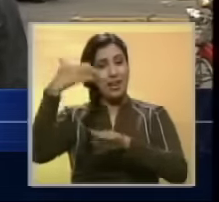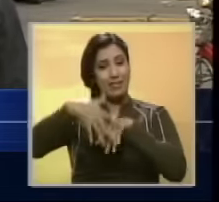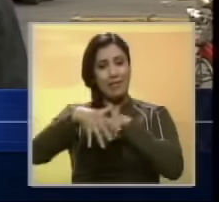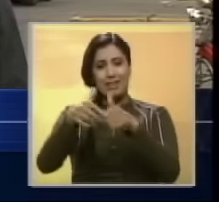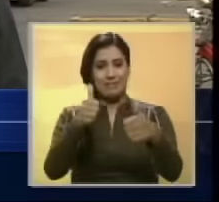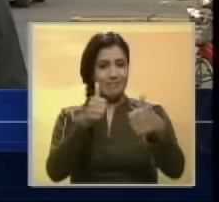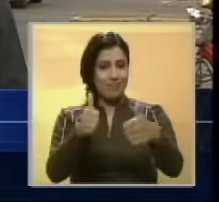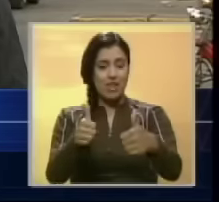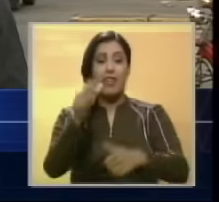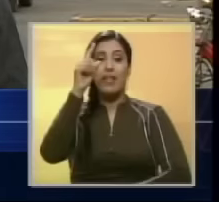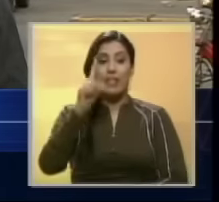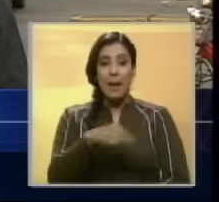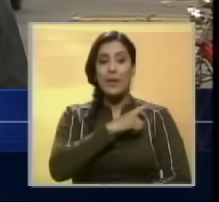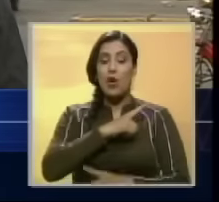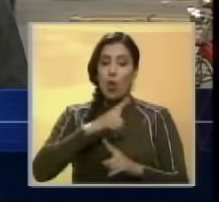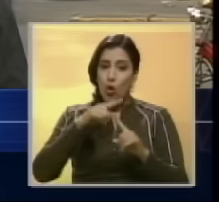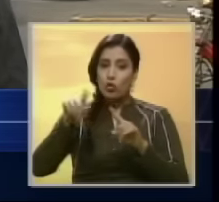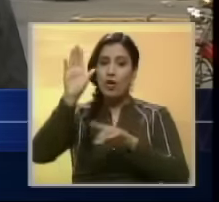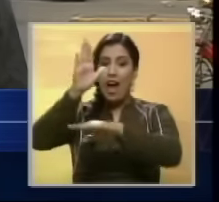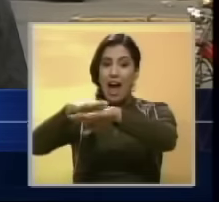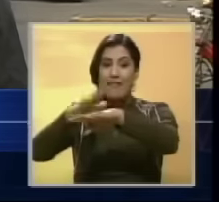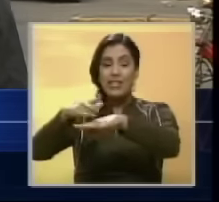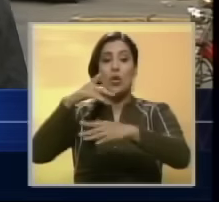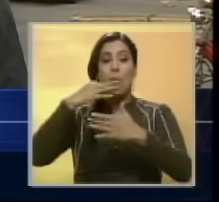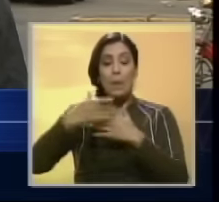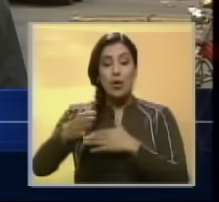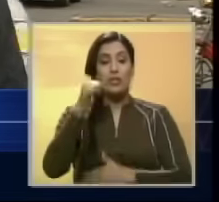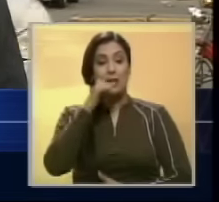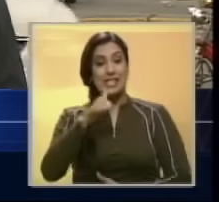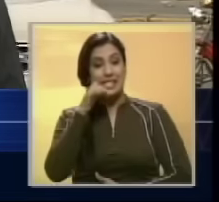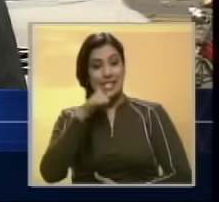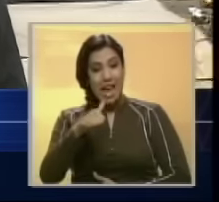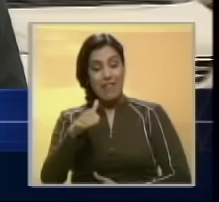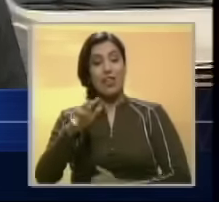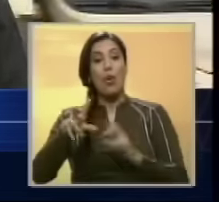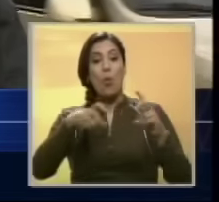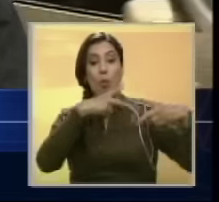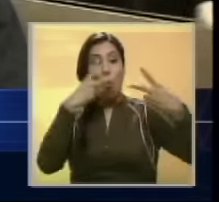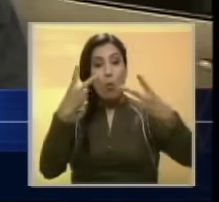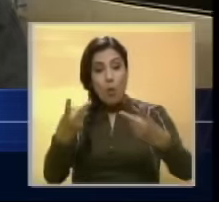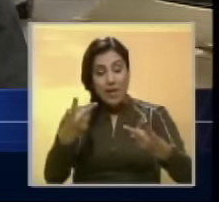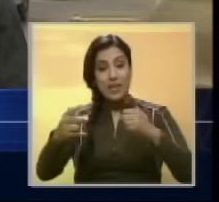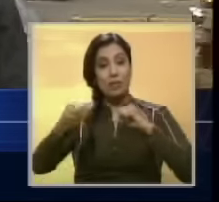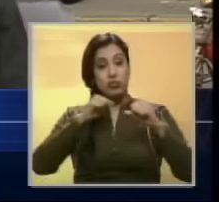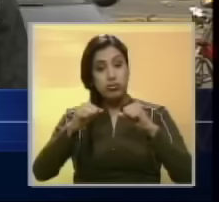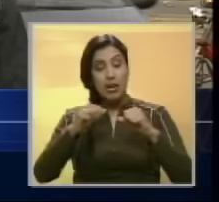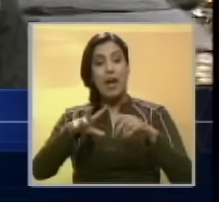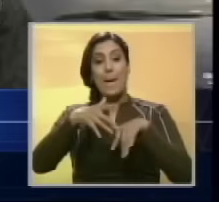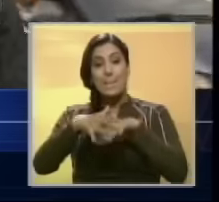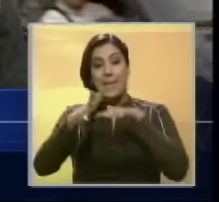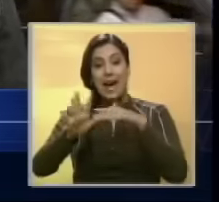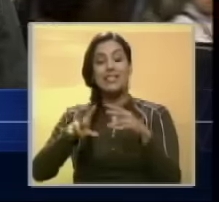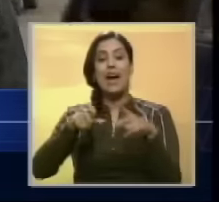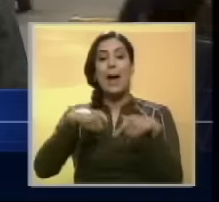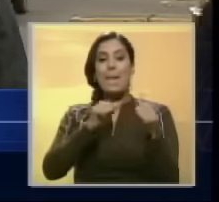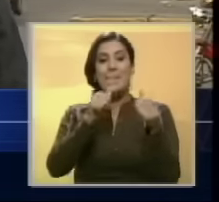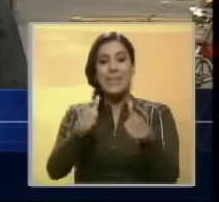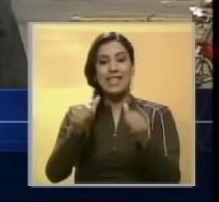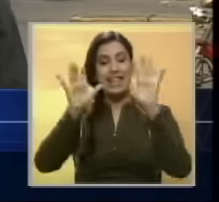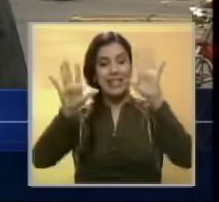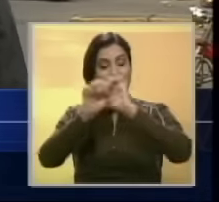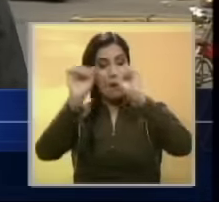nacional e igualmente extendió la convocatoria para el próximo sábado para una nueva concentración que estarán realizando a partir de